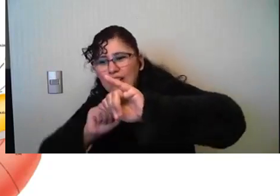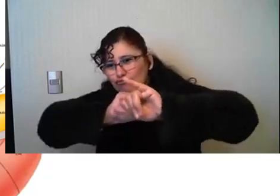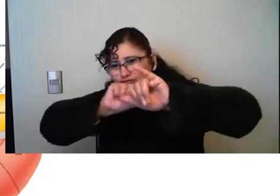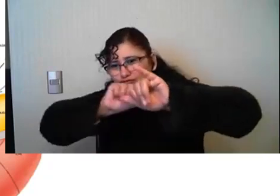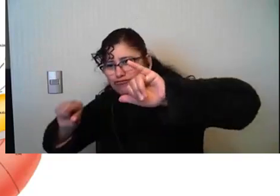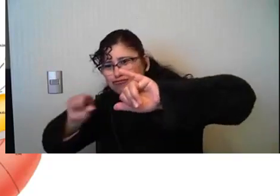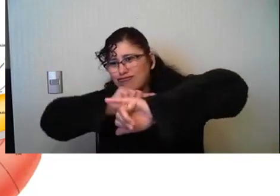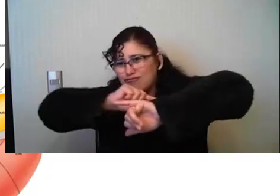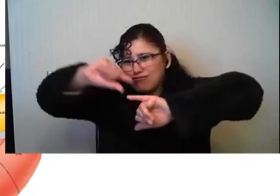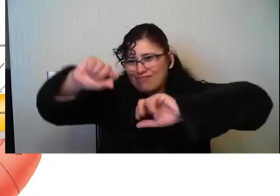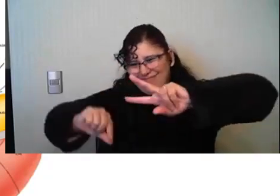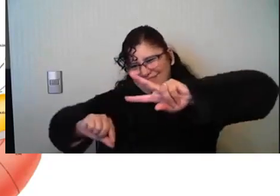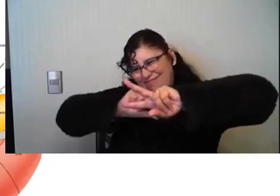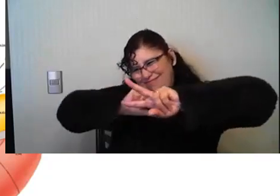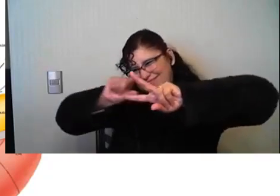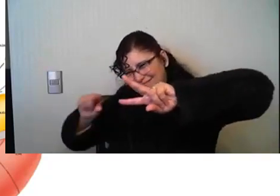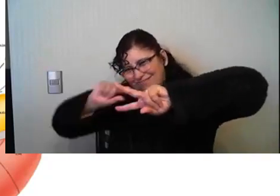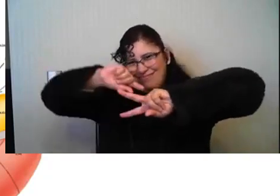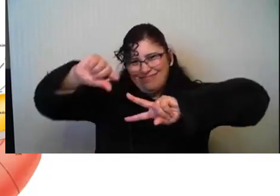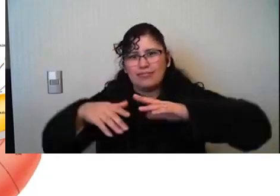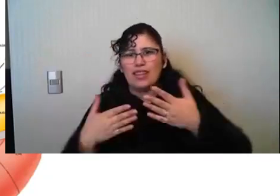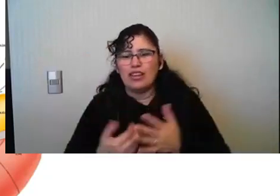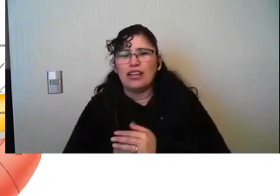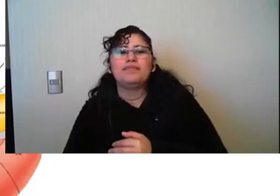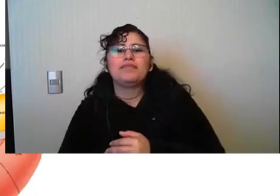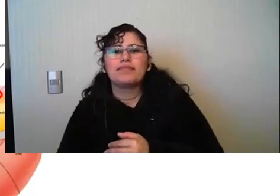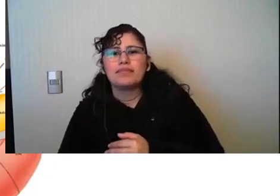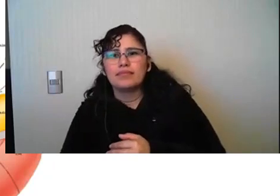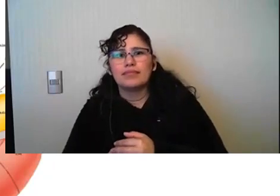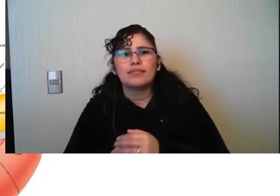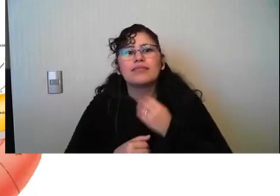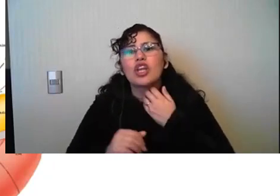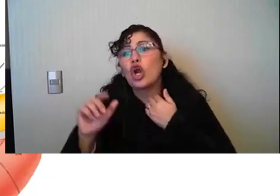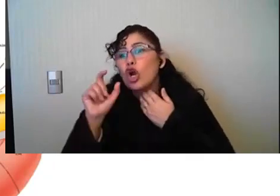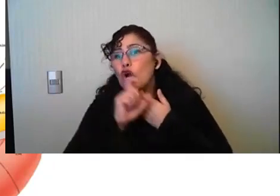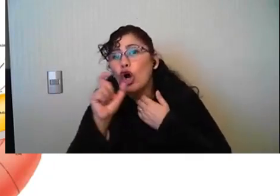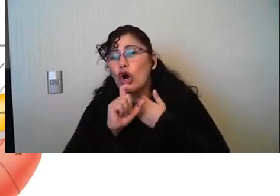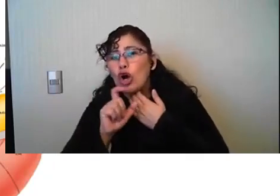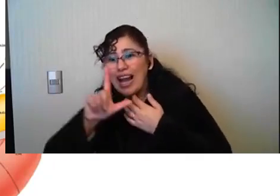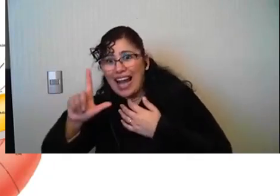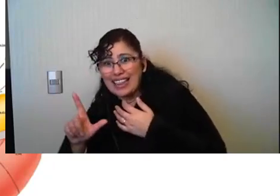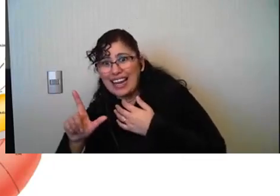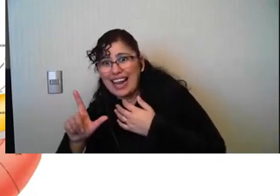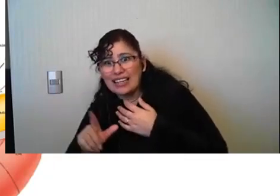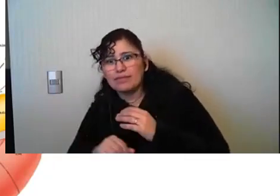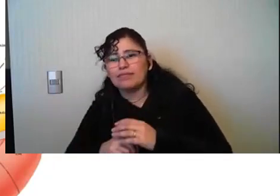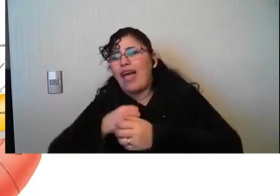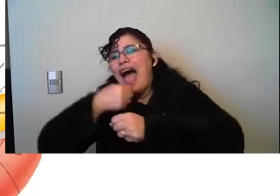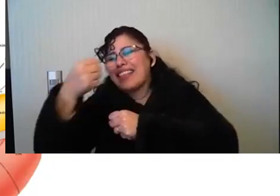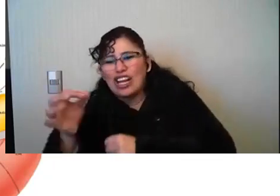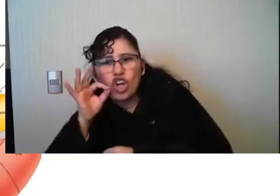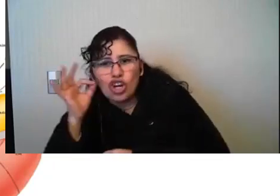el núcleo anterior. En rojo, los núcleos laterales. Y en celeste, los núcleos